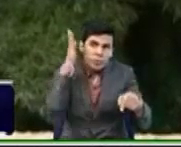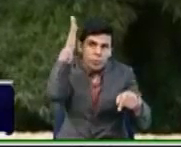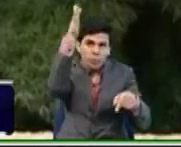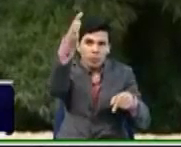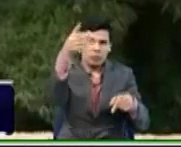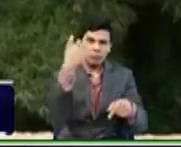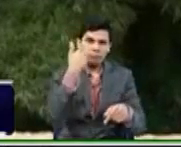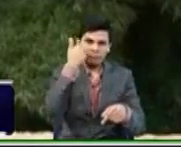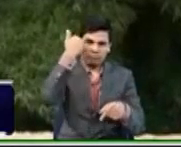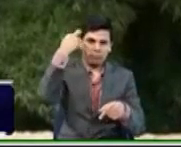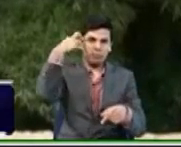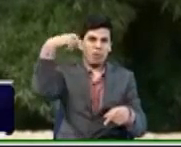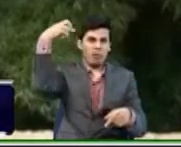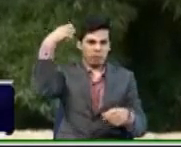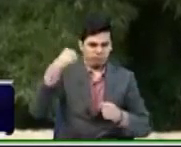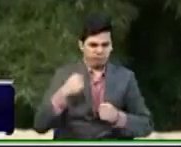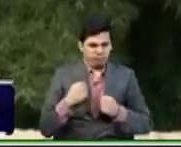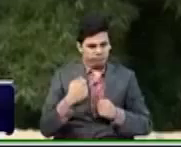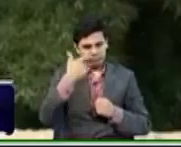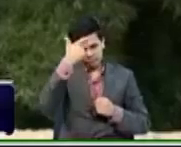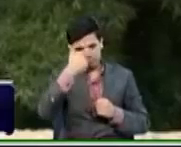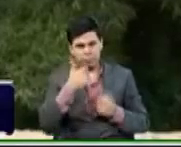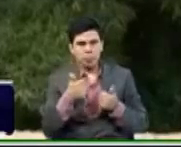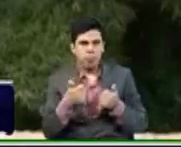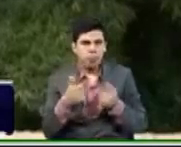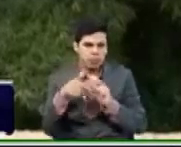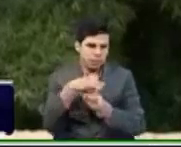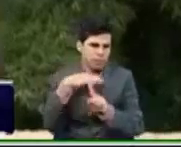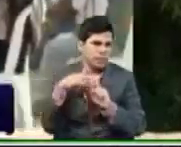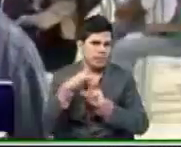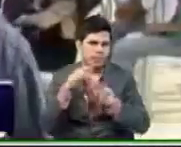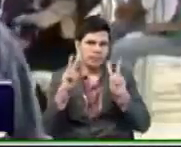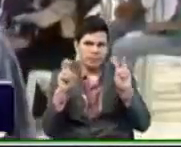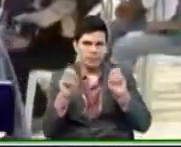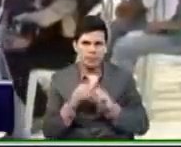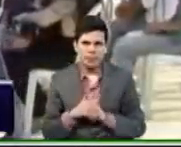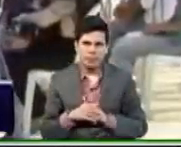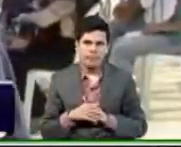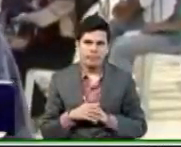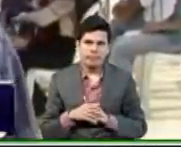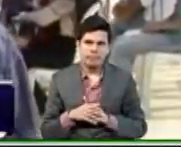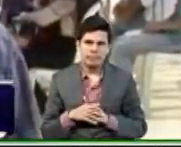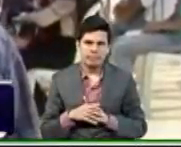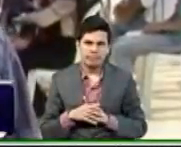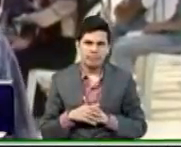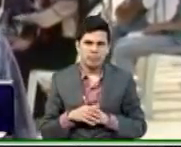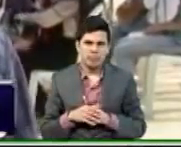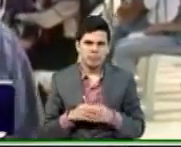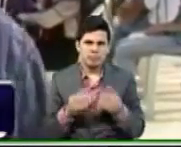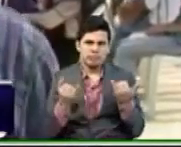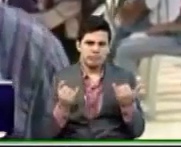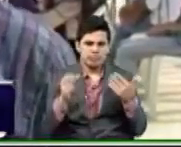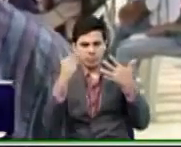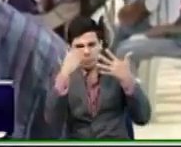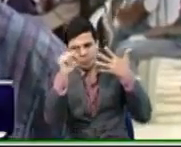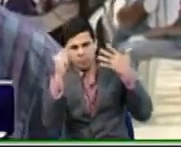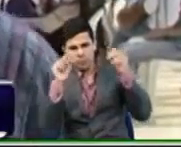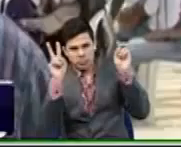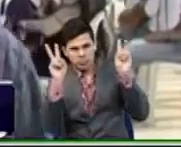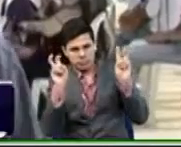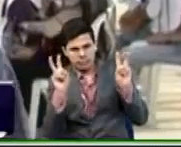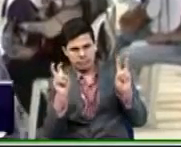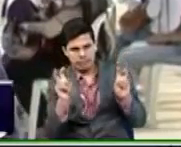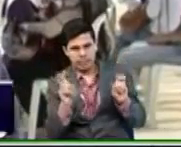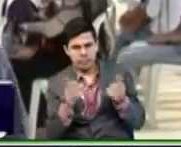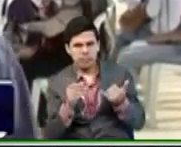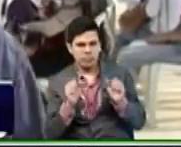gran profesional, un gran conocedor, en este caso del medio ambiente. Los 5 de junio de cada